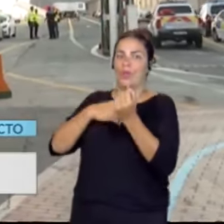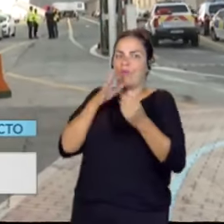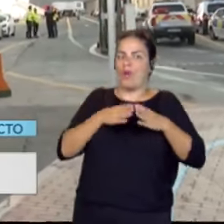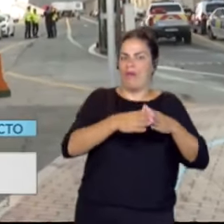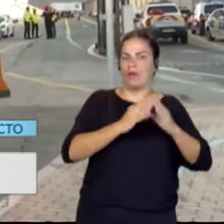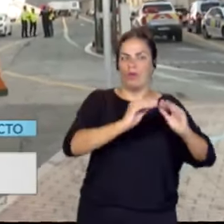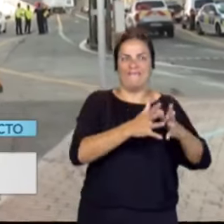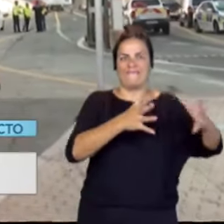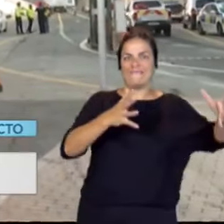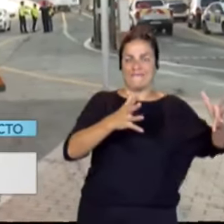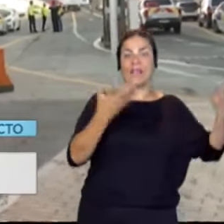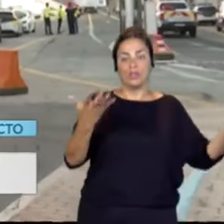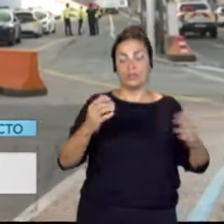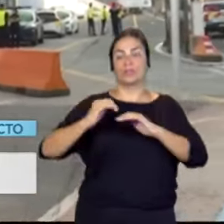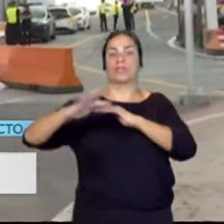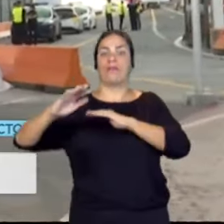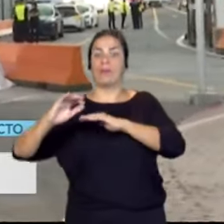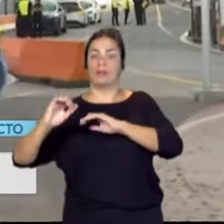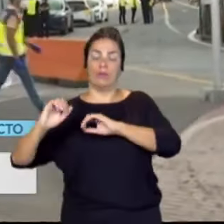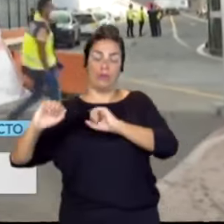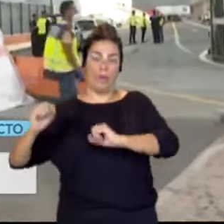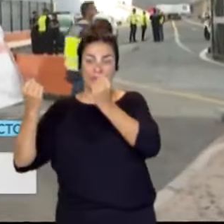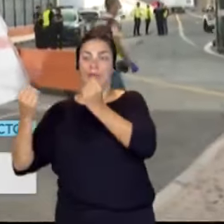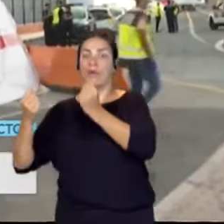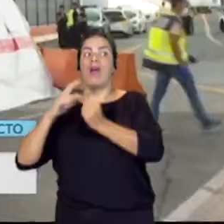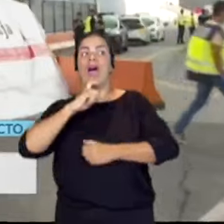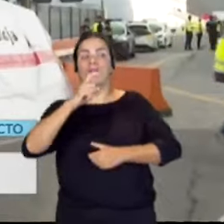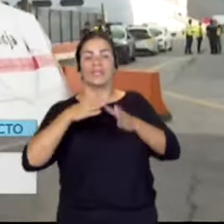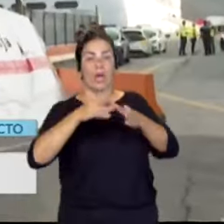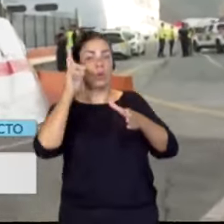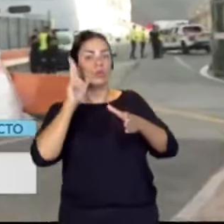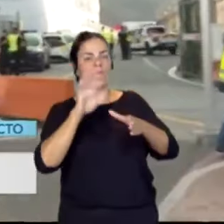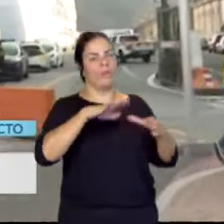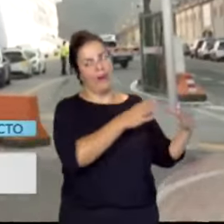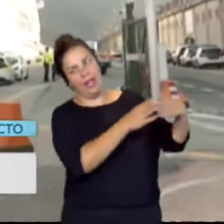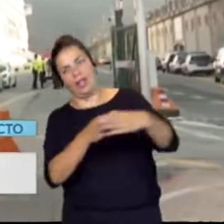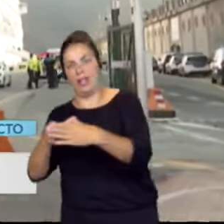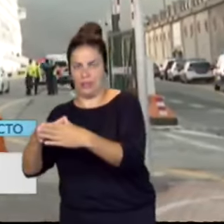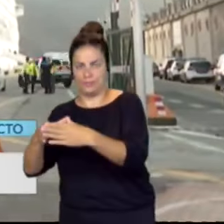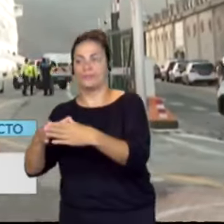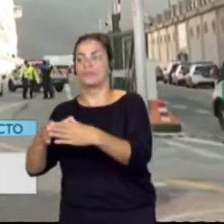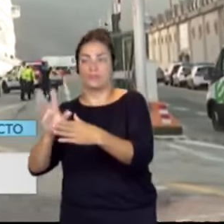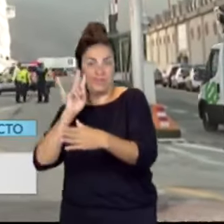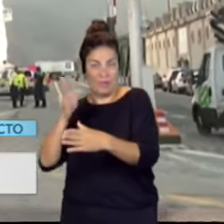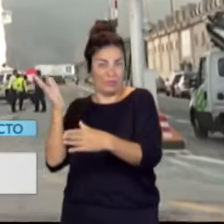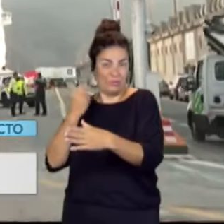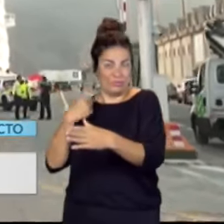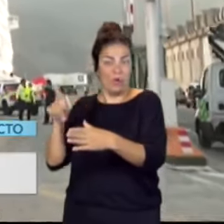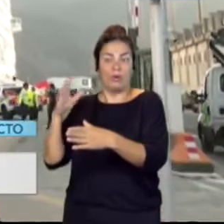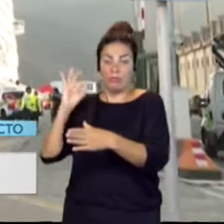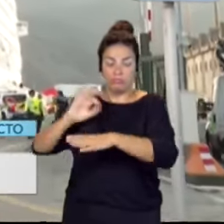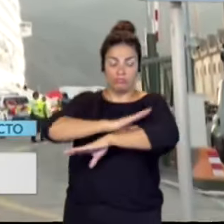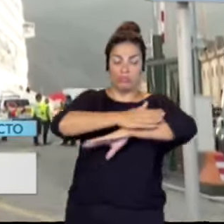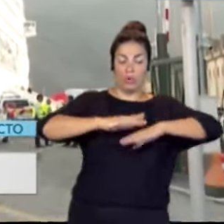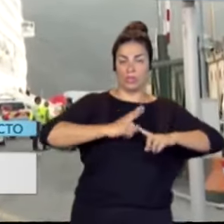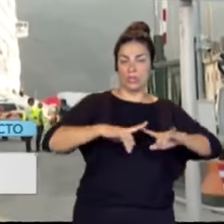barco. Entonces Salvamento Marítimo desvió un crucero, que es este que vemos en imagen, un crucero que llegaba hasta aquí, a este puerto de Santa